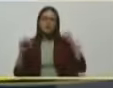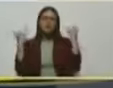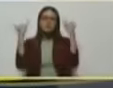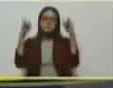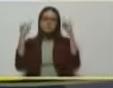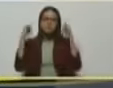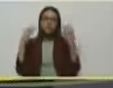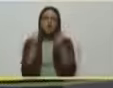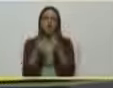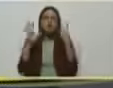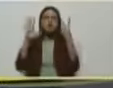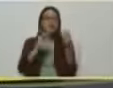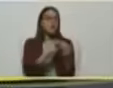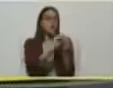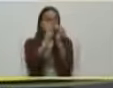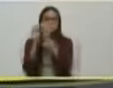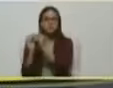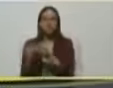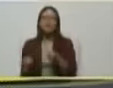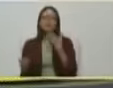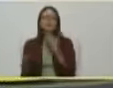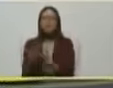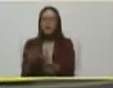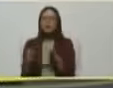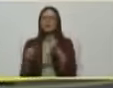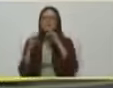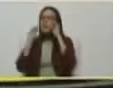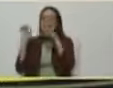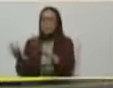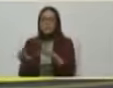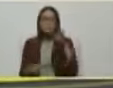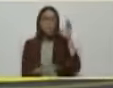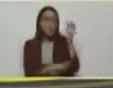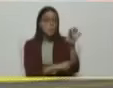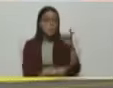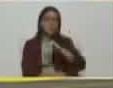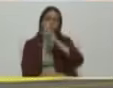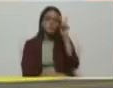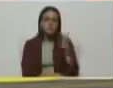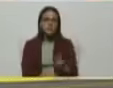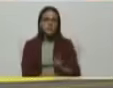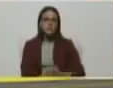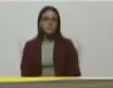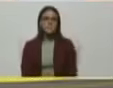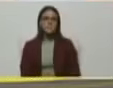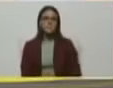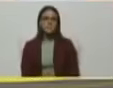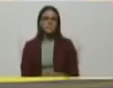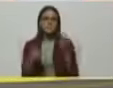estos 7 acuerdos. Bendiciones, presidente. Bendiciones al pueblo venezolano. Bendiciones a Trinidad y Tobago.